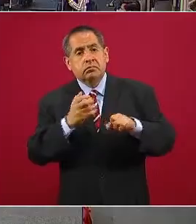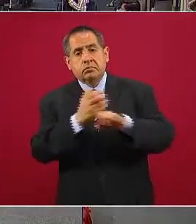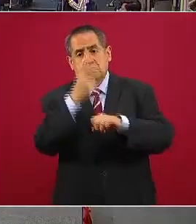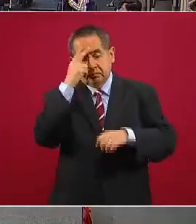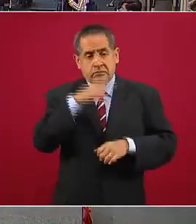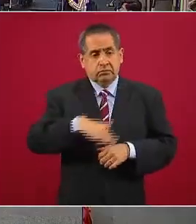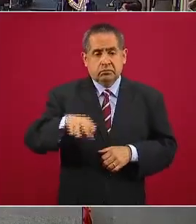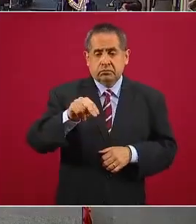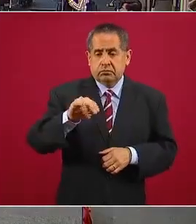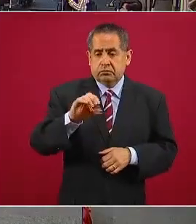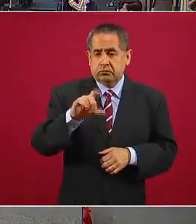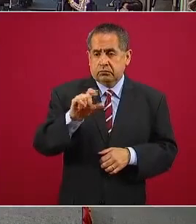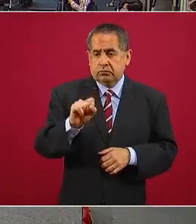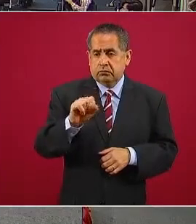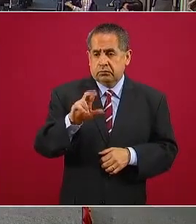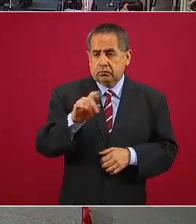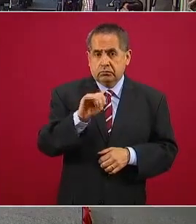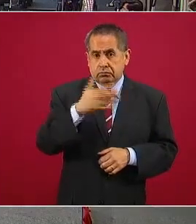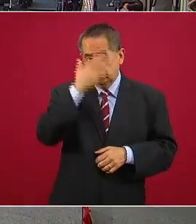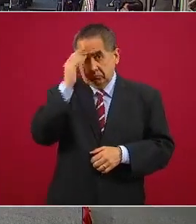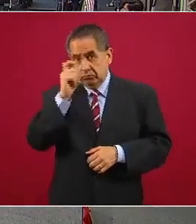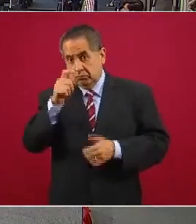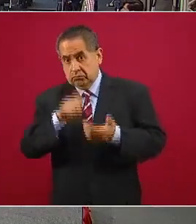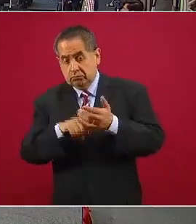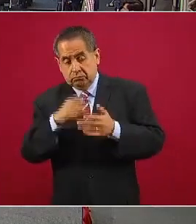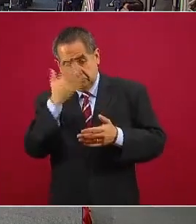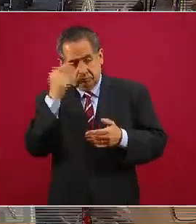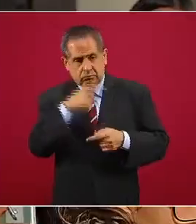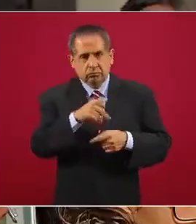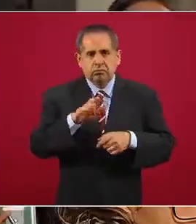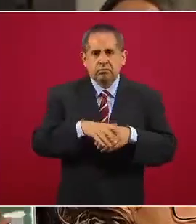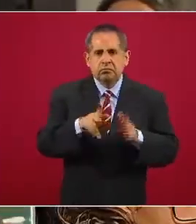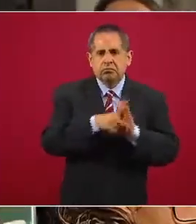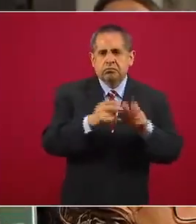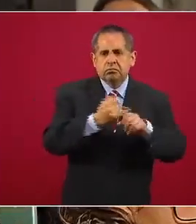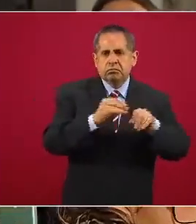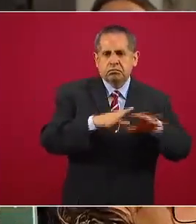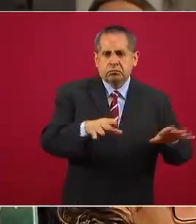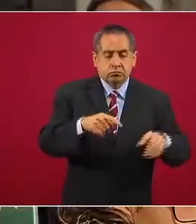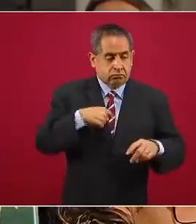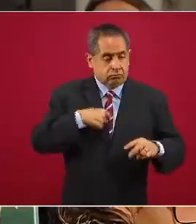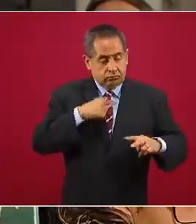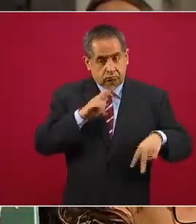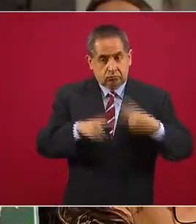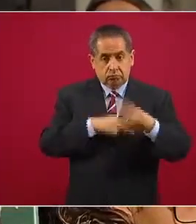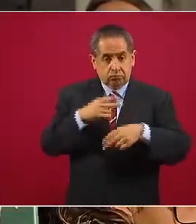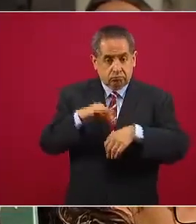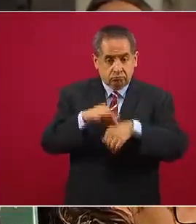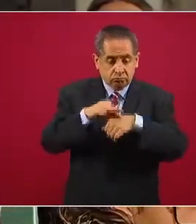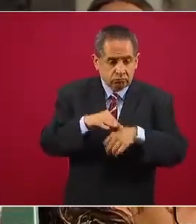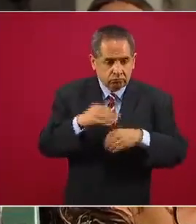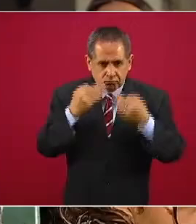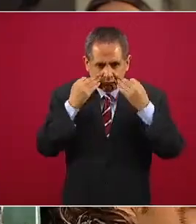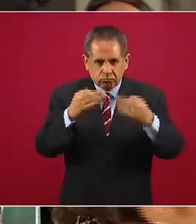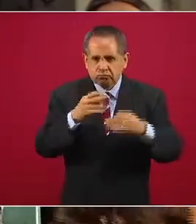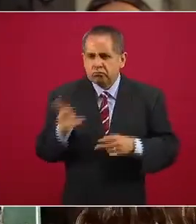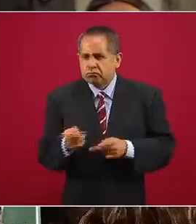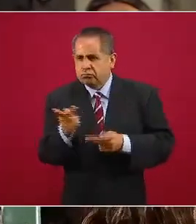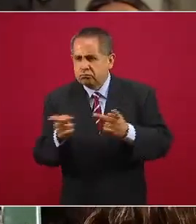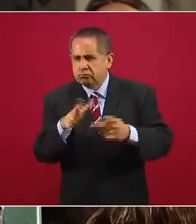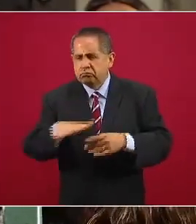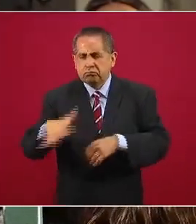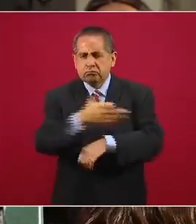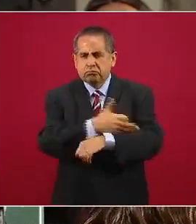Romero. No sabe que usted sabe del caso porque ha habido muy poca prensa. Ella viajó al lugar y preguntó a las